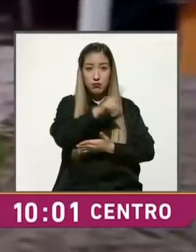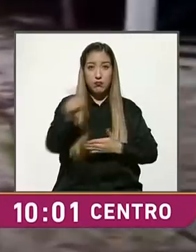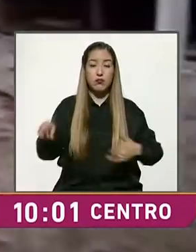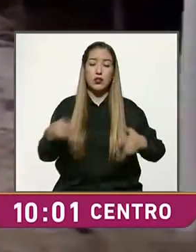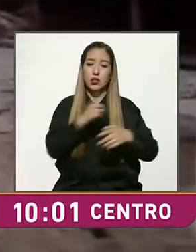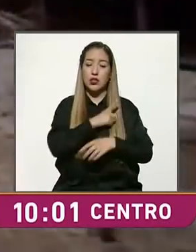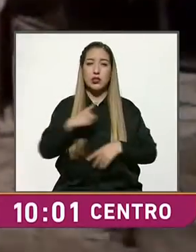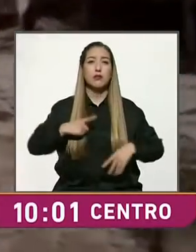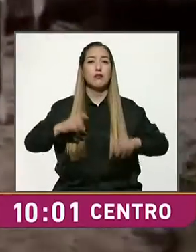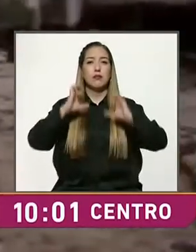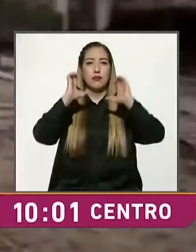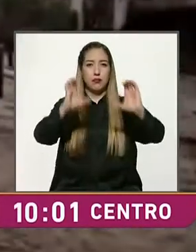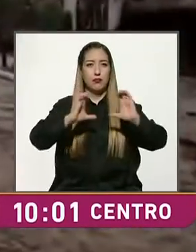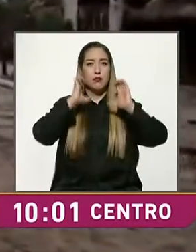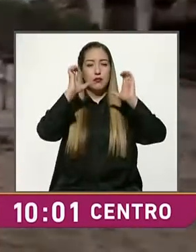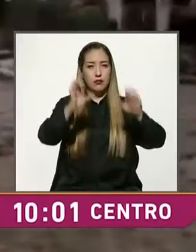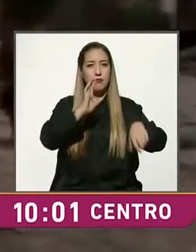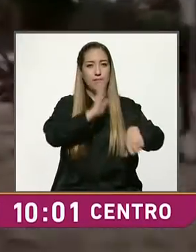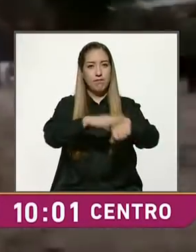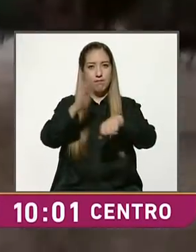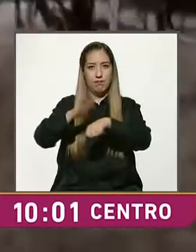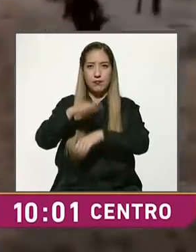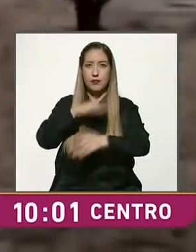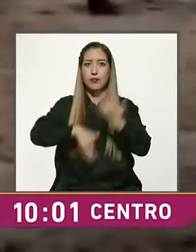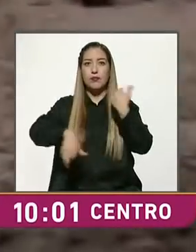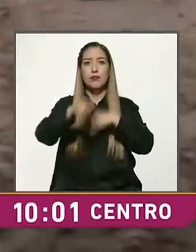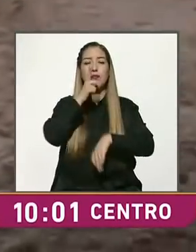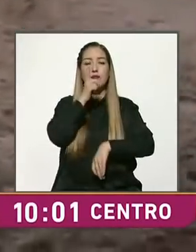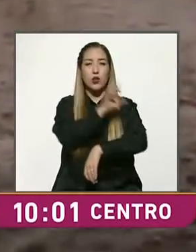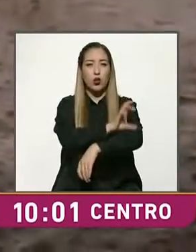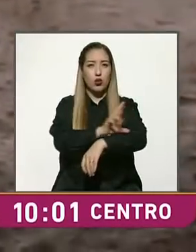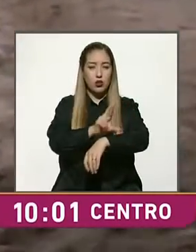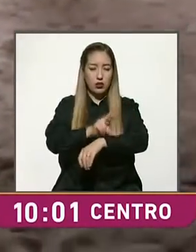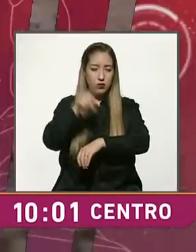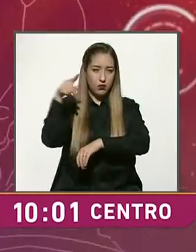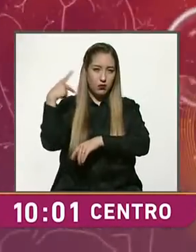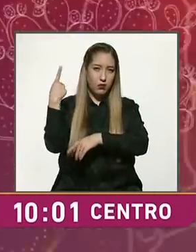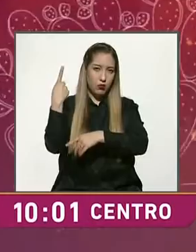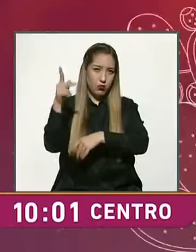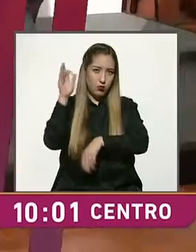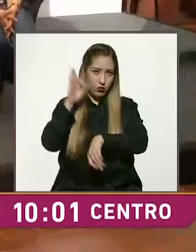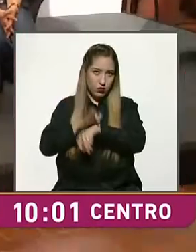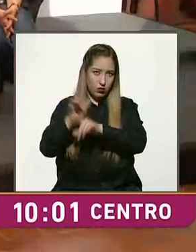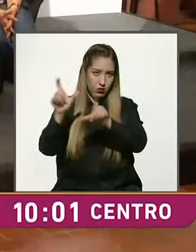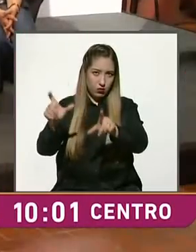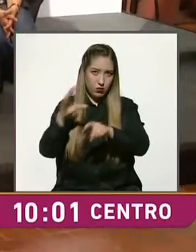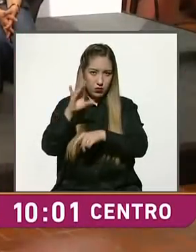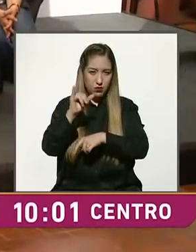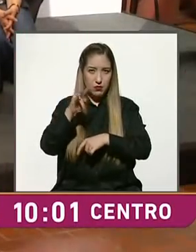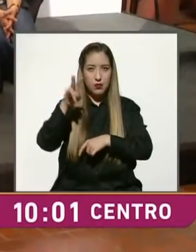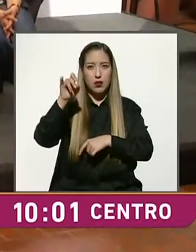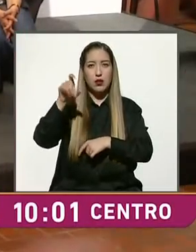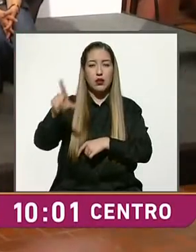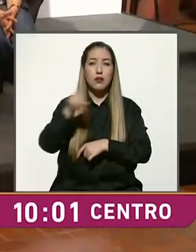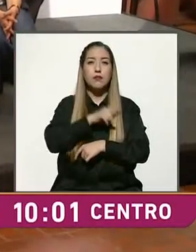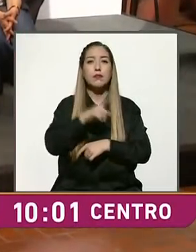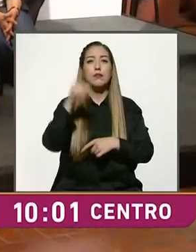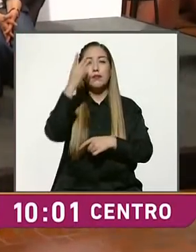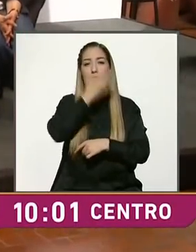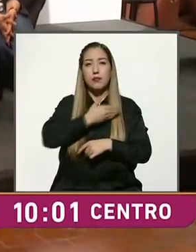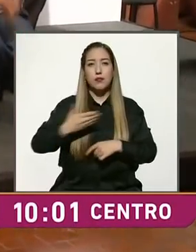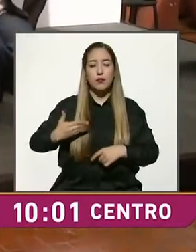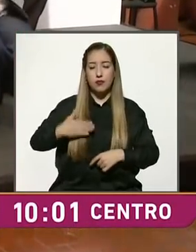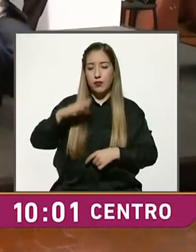mantenerse alerta y seguir las indicaciones de la Coordinación Nacional de Protección Civil. El presidente del Consejo Ciudadano para